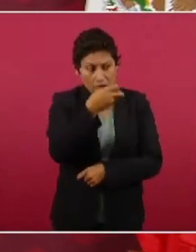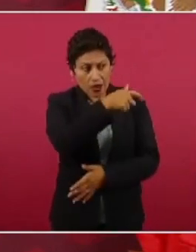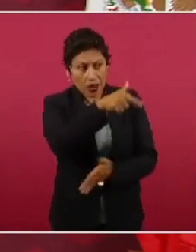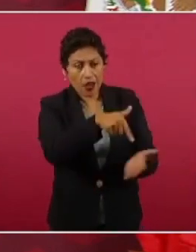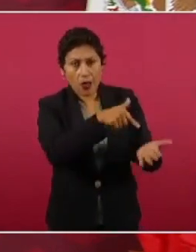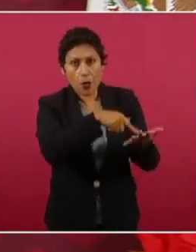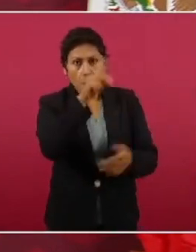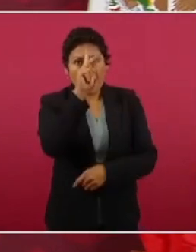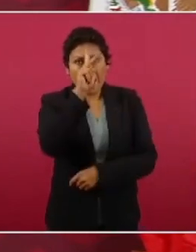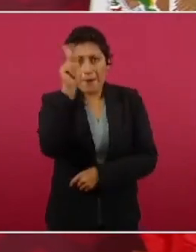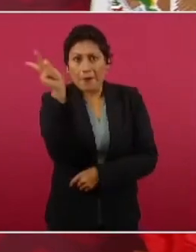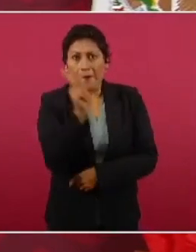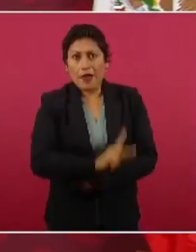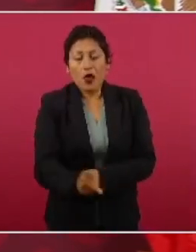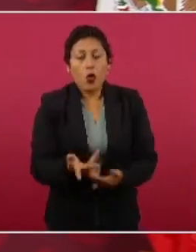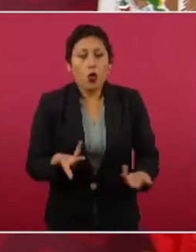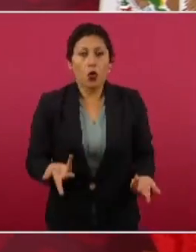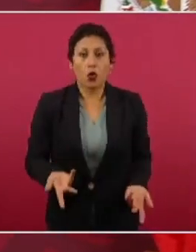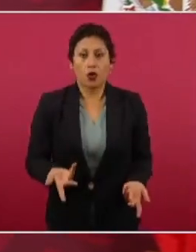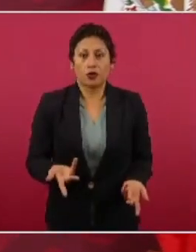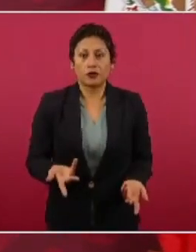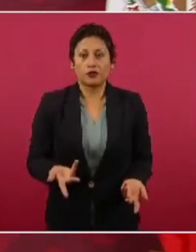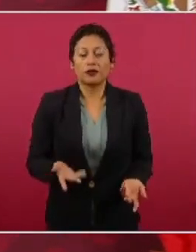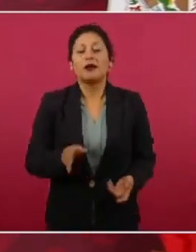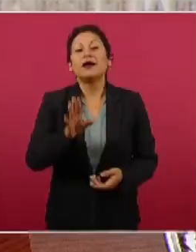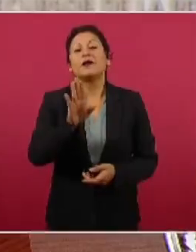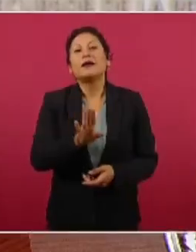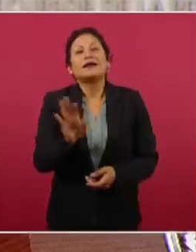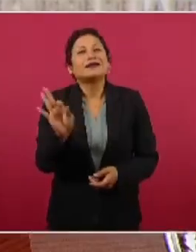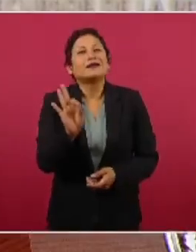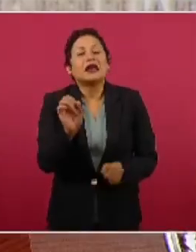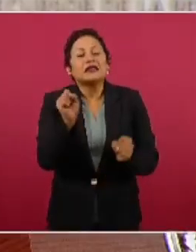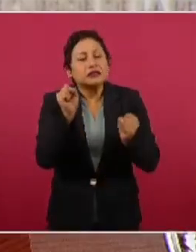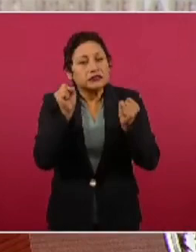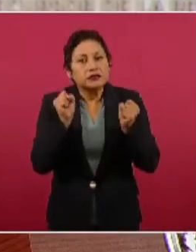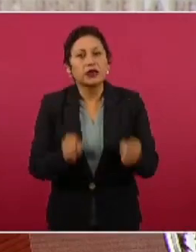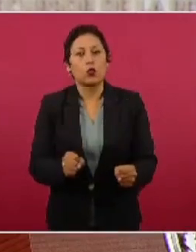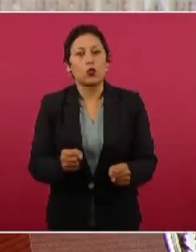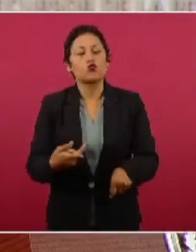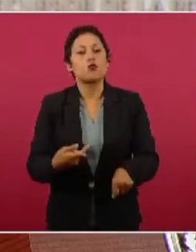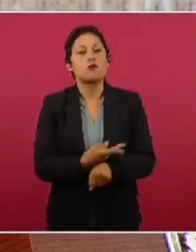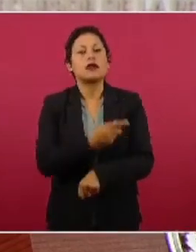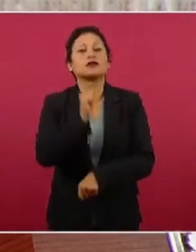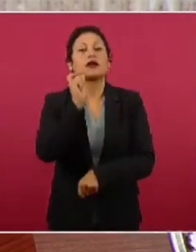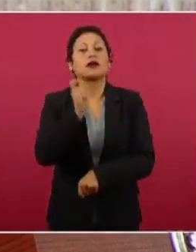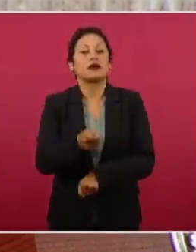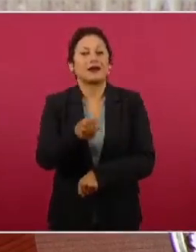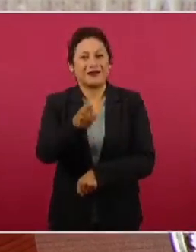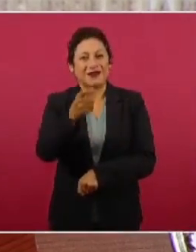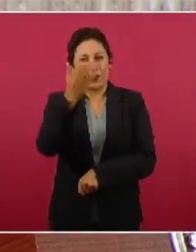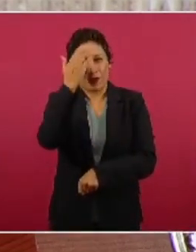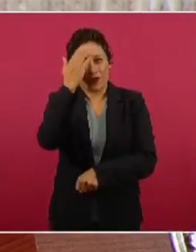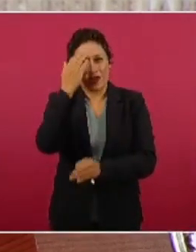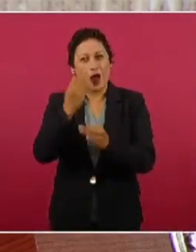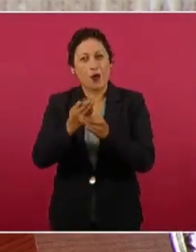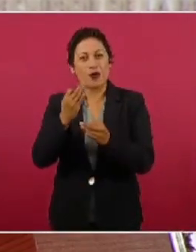Iba a suceder algo parecido a lo que está sucediendo en la Terminal 2,